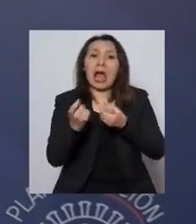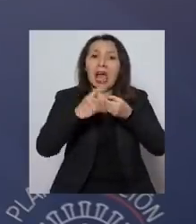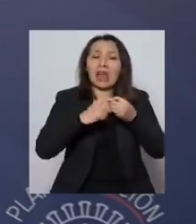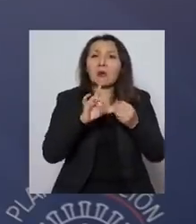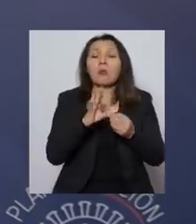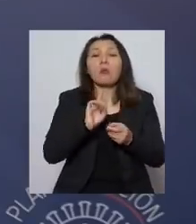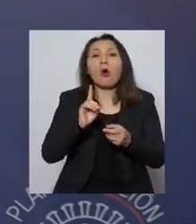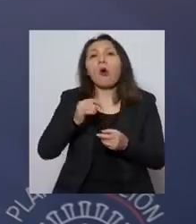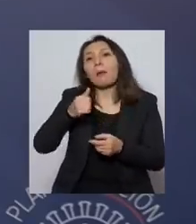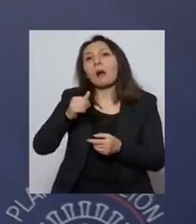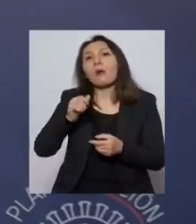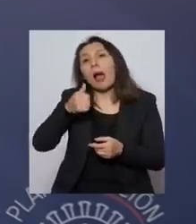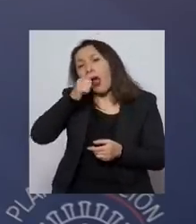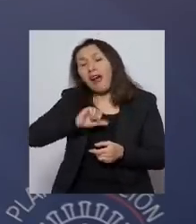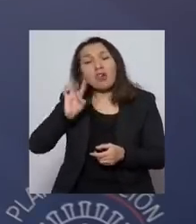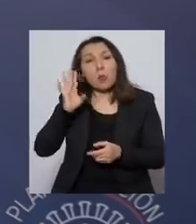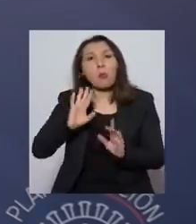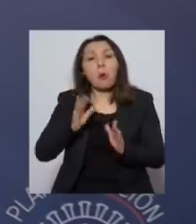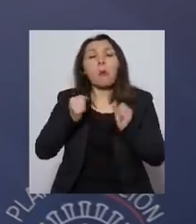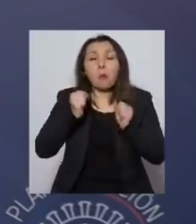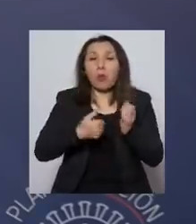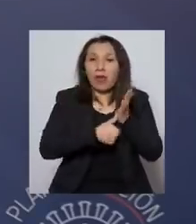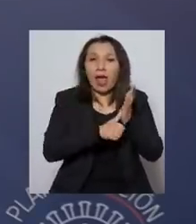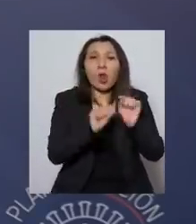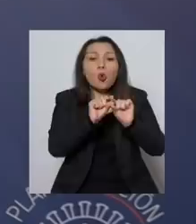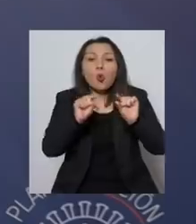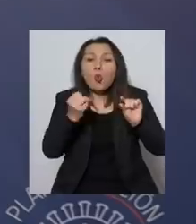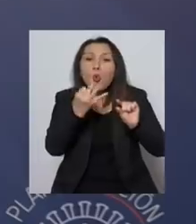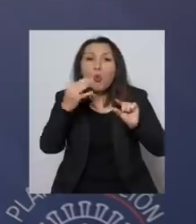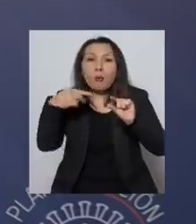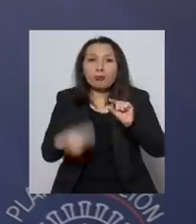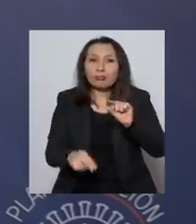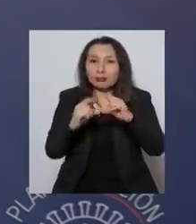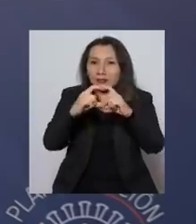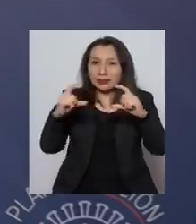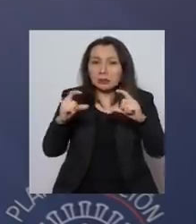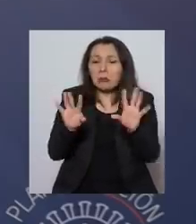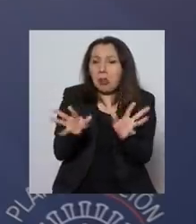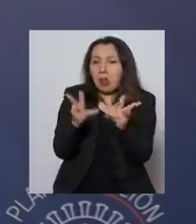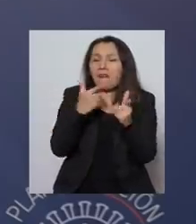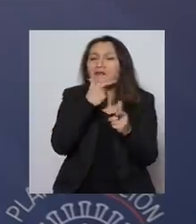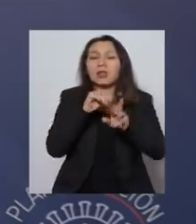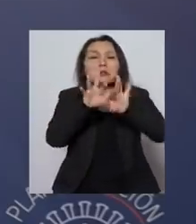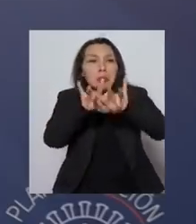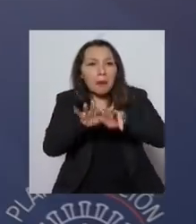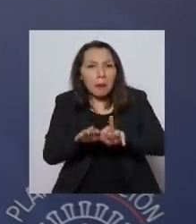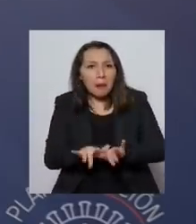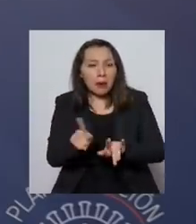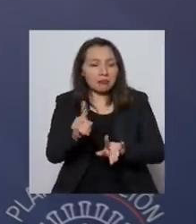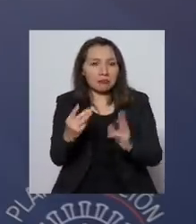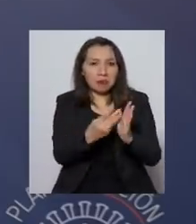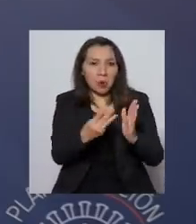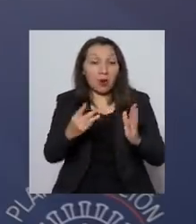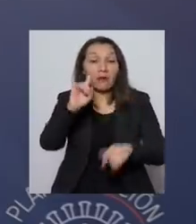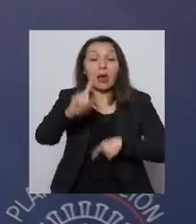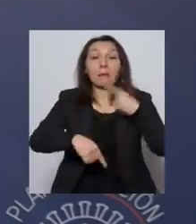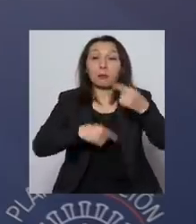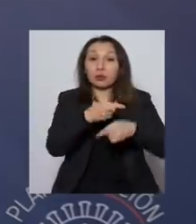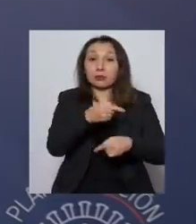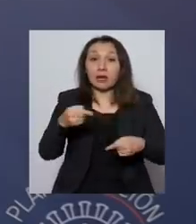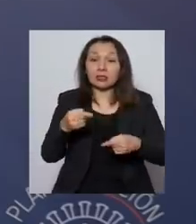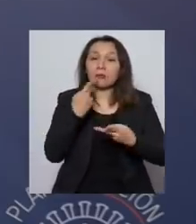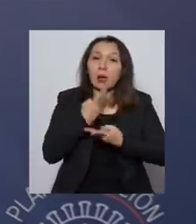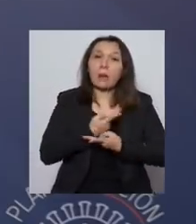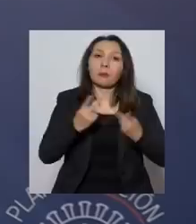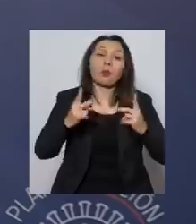basta el carnet de identidad y el número de serie para la información. Es una página web muy liviana, muy simple y como conté, desde la próxima semana